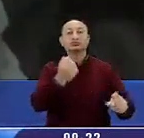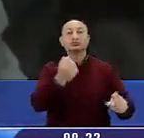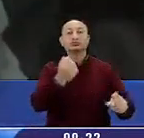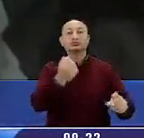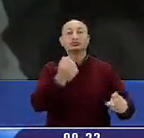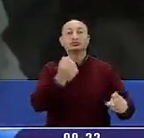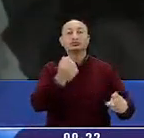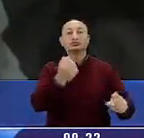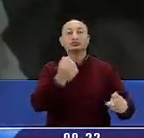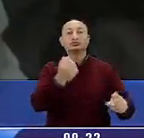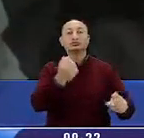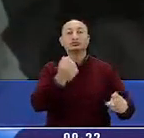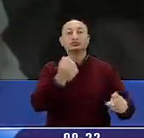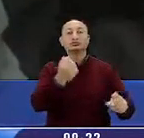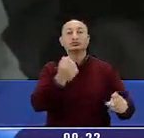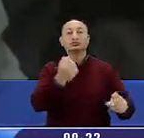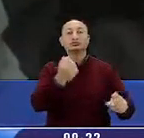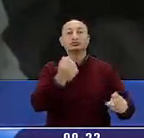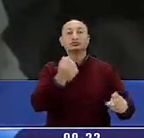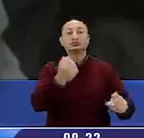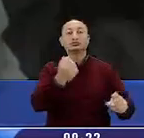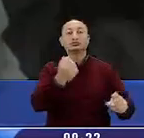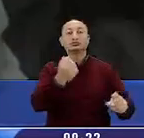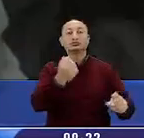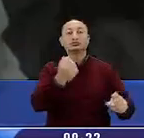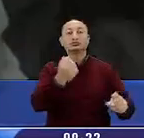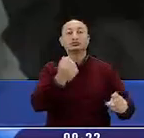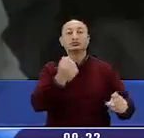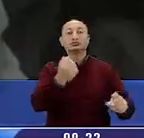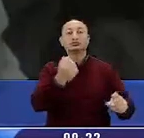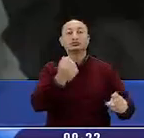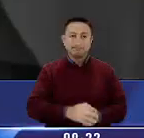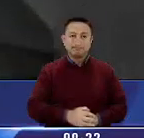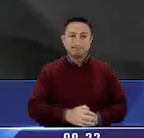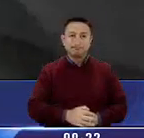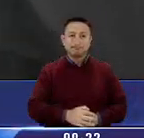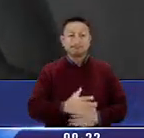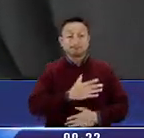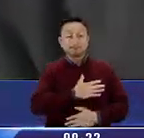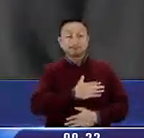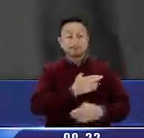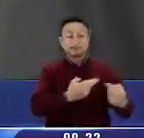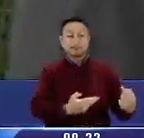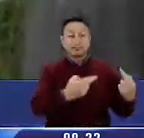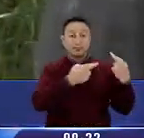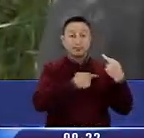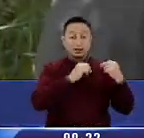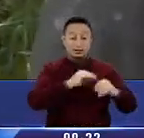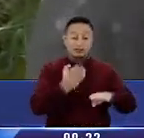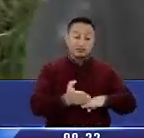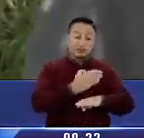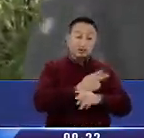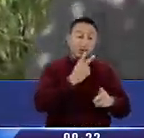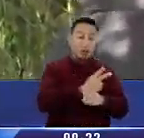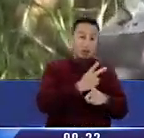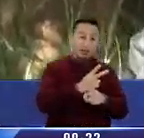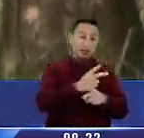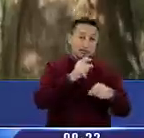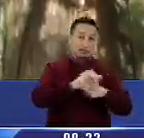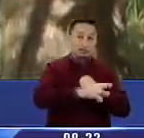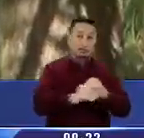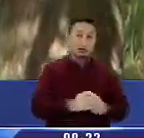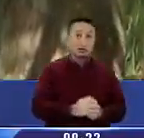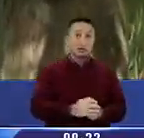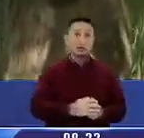dinero, y ellos lo que hacen es comprar sustancias sujetas a fiscalización. También es parte de nuestro trabajo esto, la prevención del delito, como le digo, en nuestro trabajo diario como